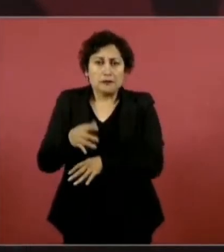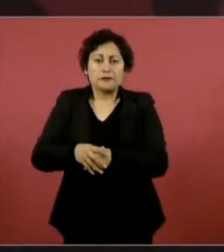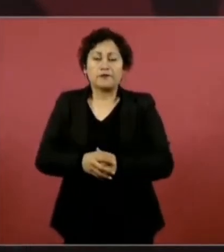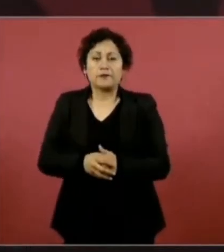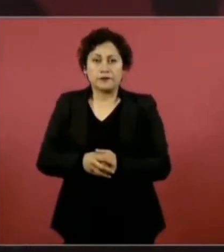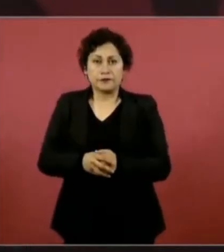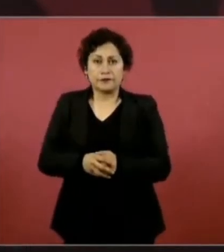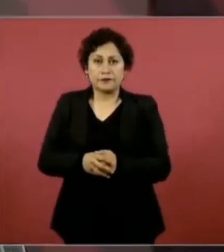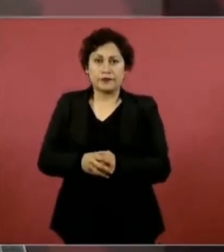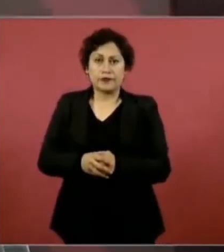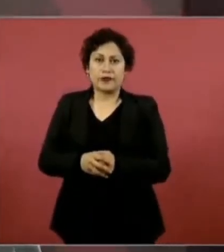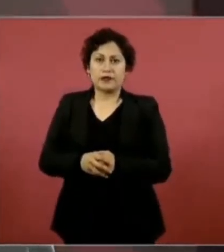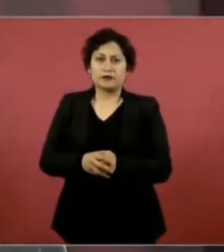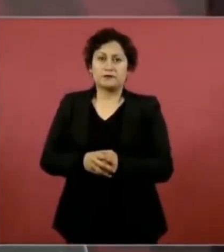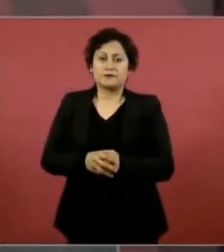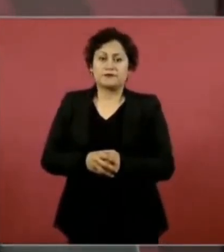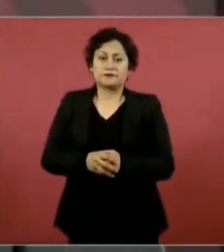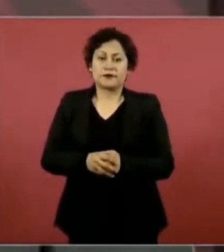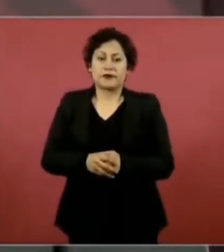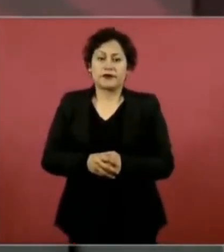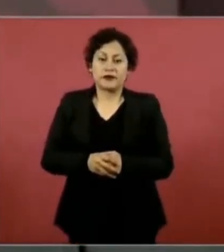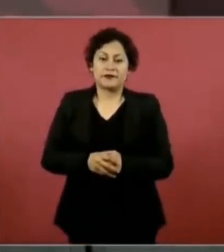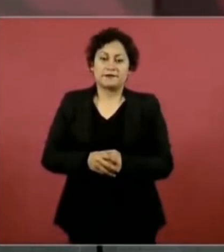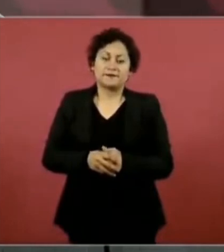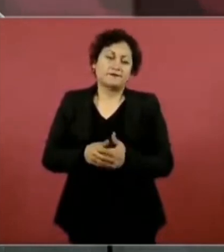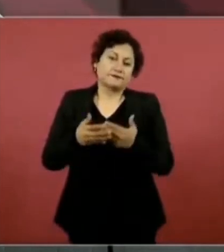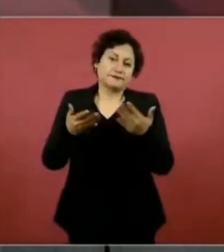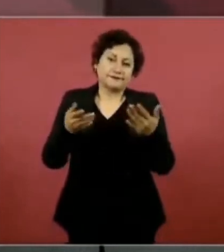aunque la policía ya ven